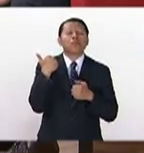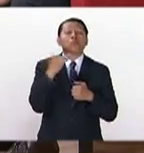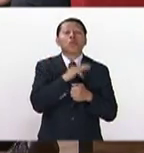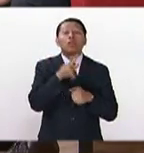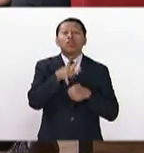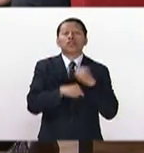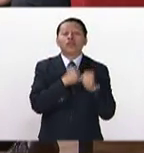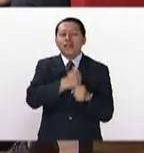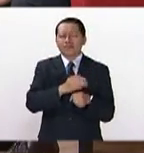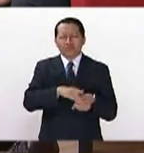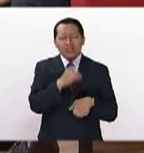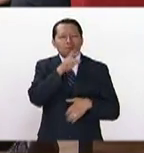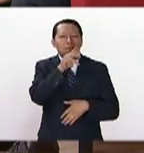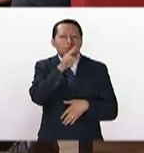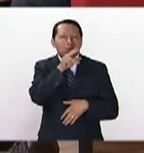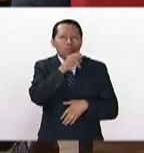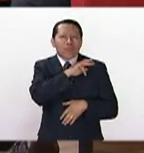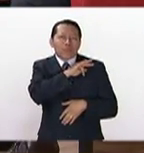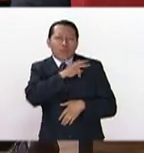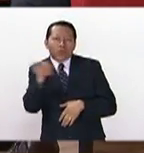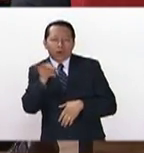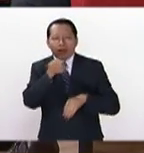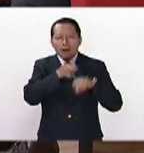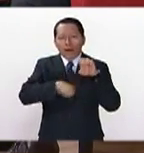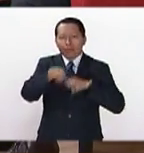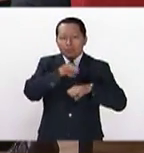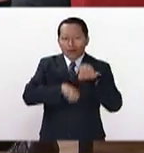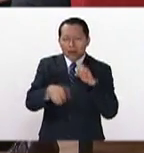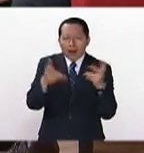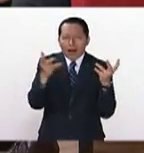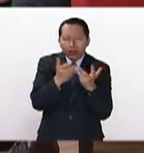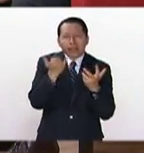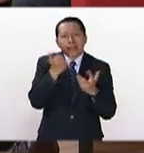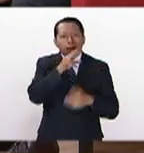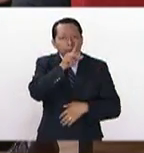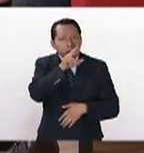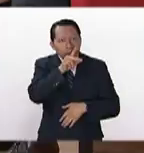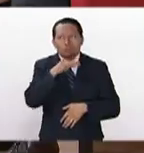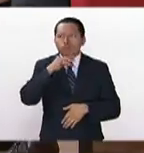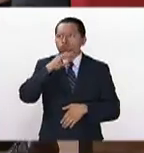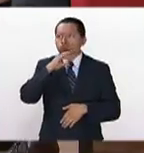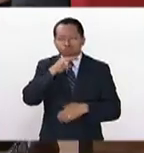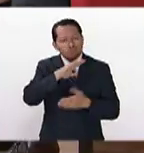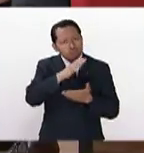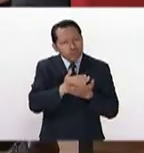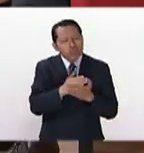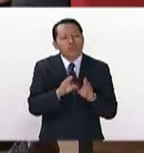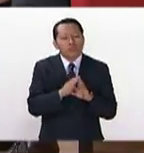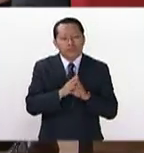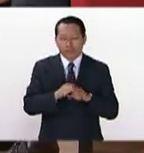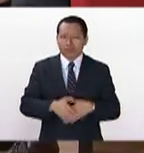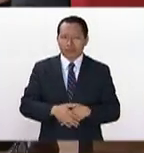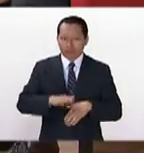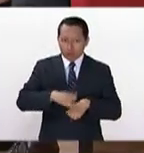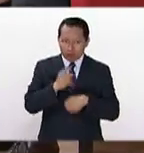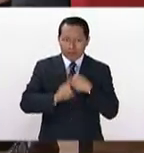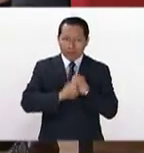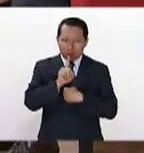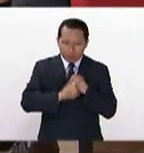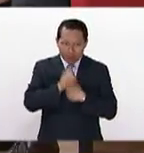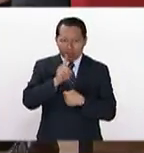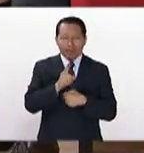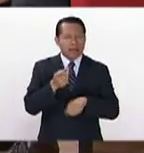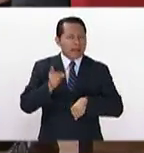esa preocupación fundamental de querer emprender y preocuparte por la contaminación, por ejemplo? Porque es un problema que nos